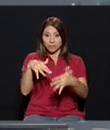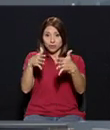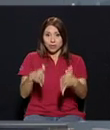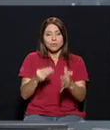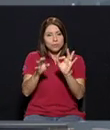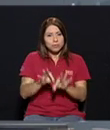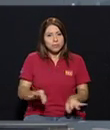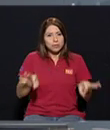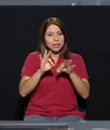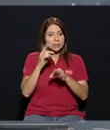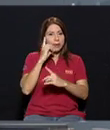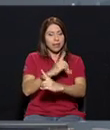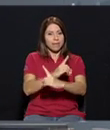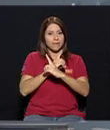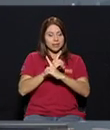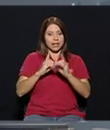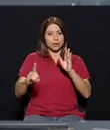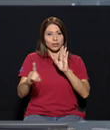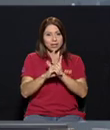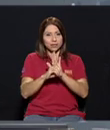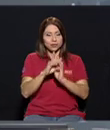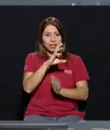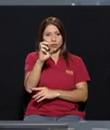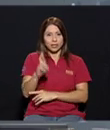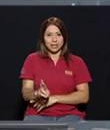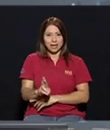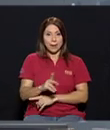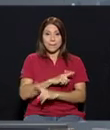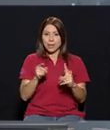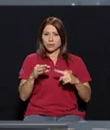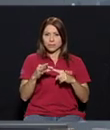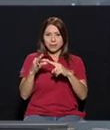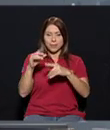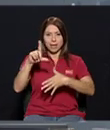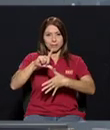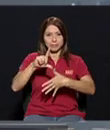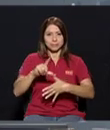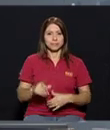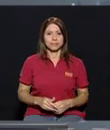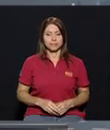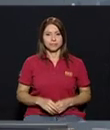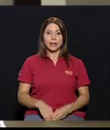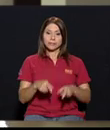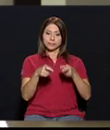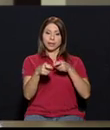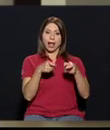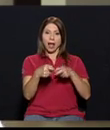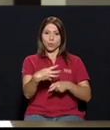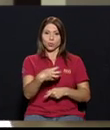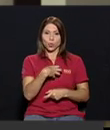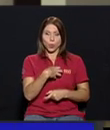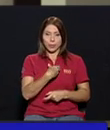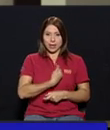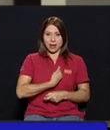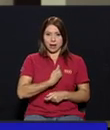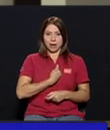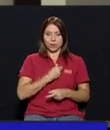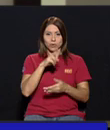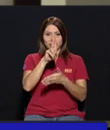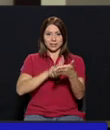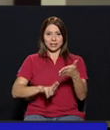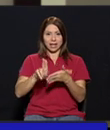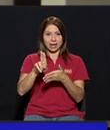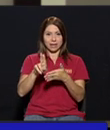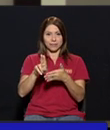fundamentales en la historia de la defensa de los derechos en Costa Rica, pero sobre todo en América Latina. La autonomía universitaria,